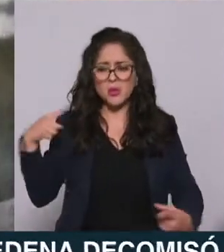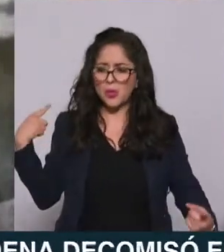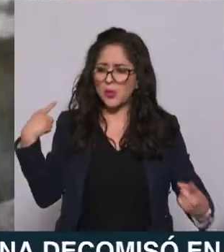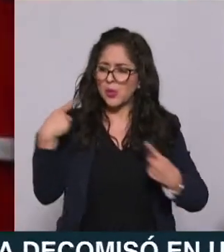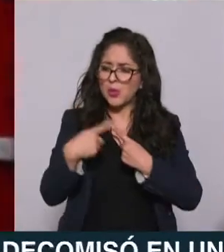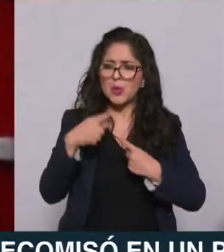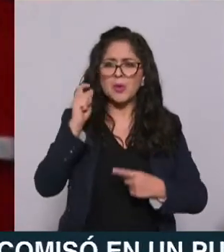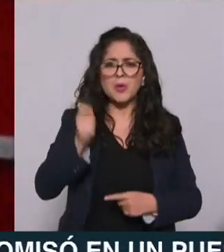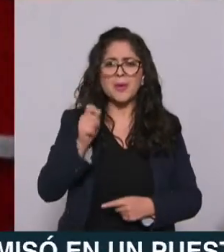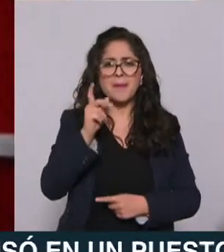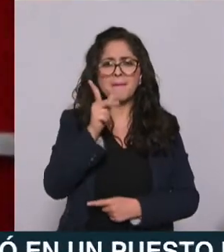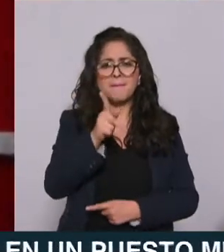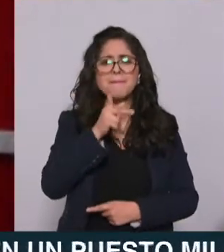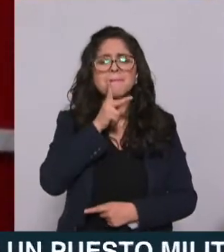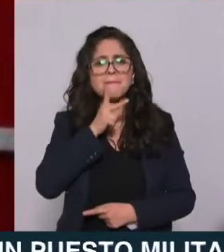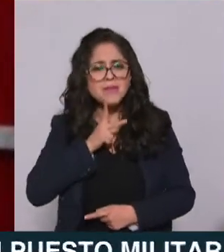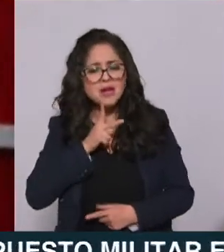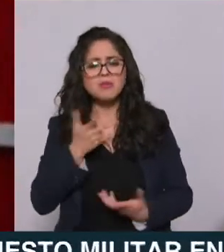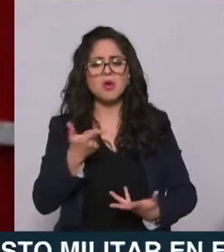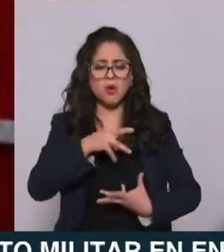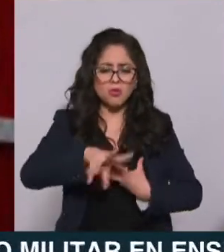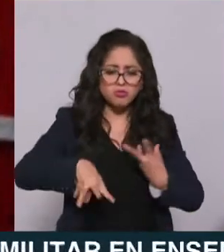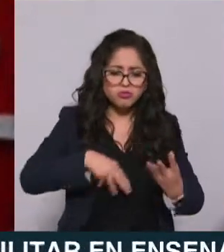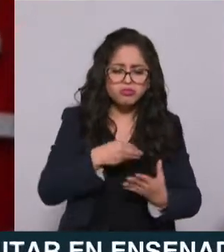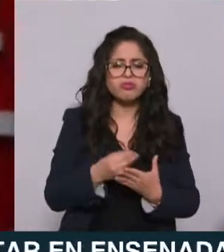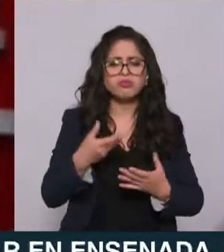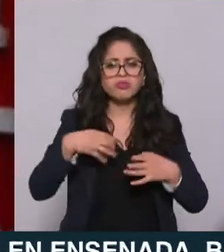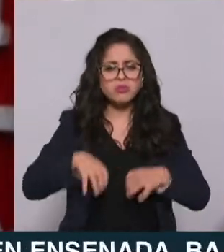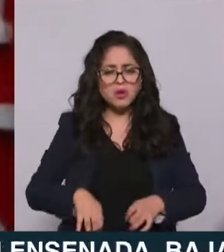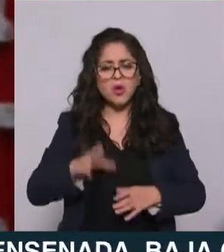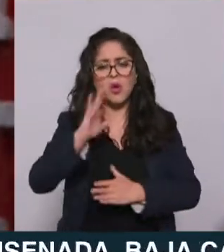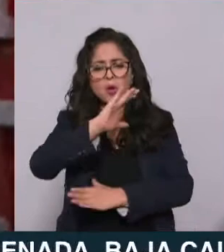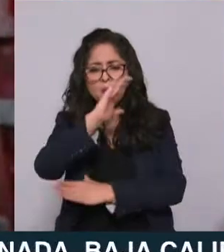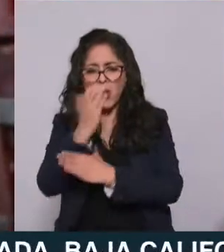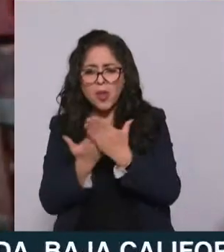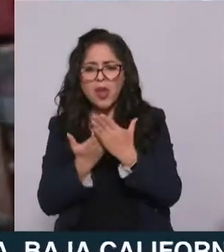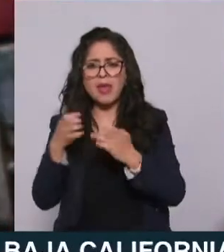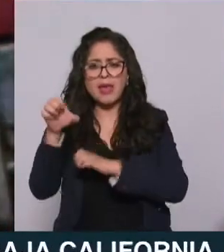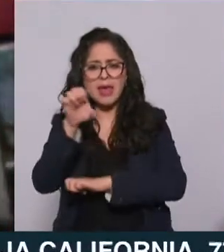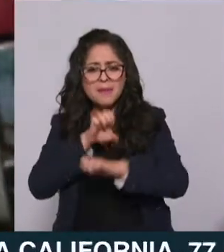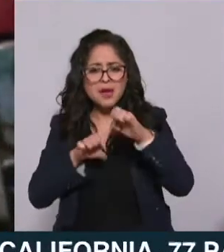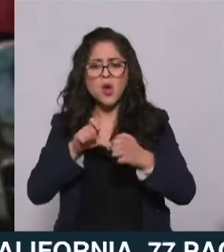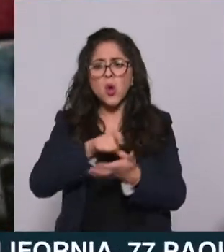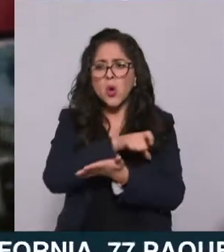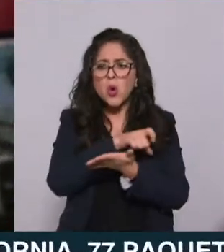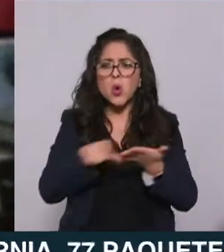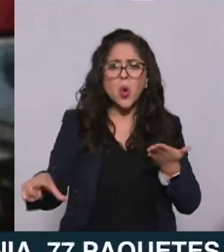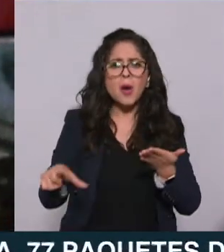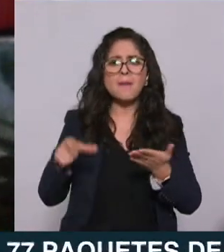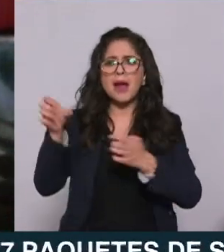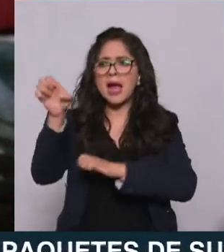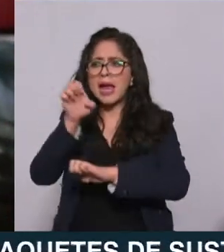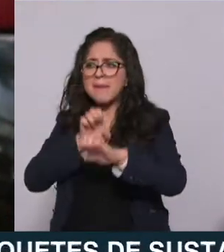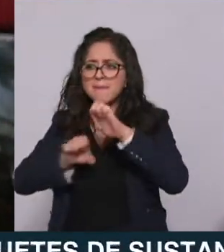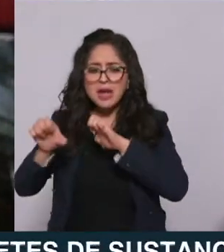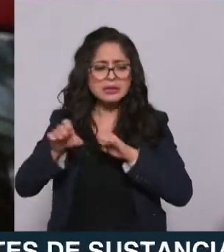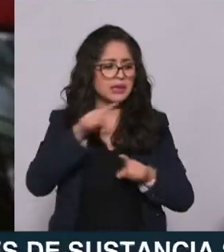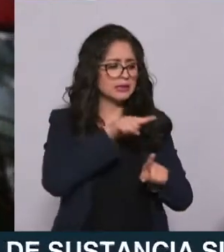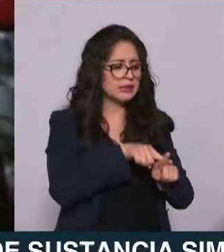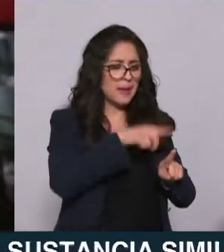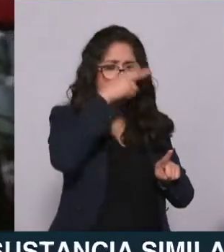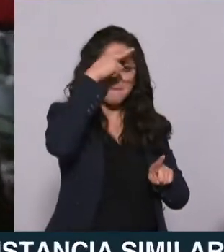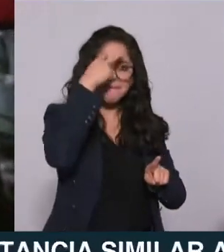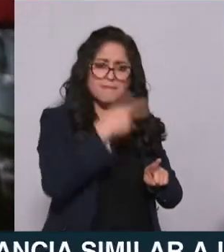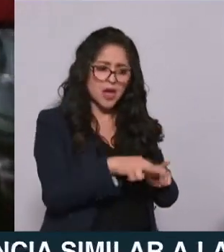al desvío de recursos, contratos leoninos, compra de empresas con dinero público, en fin,